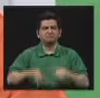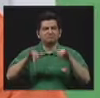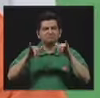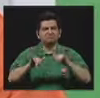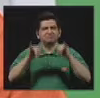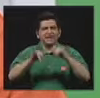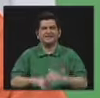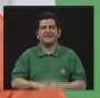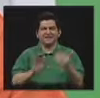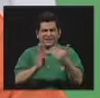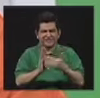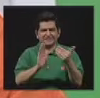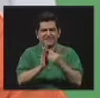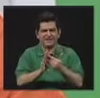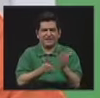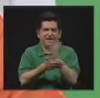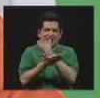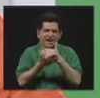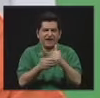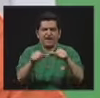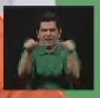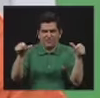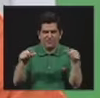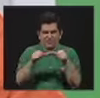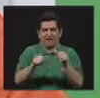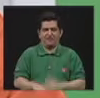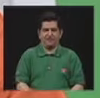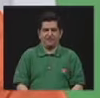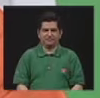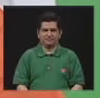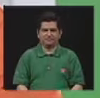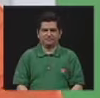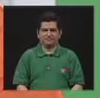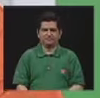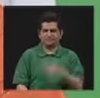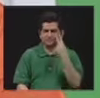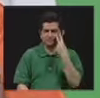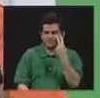ha mantenido deteriorado en ciertas áreas. Veamos,